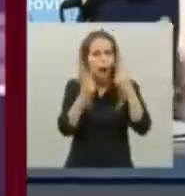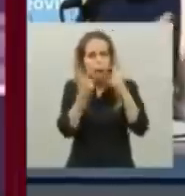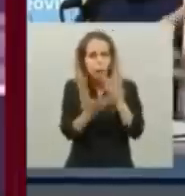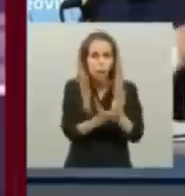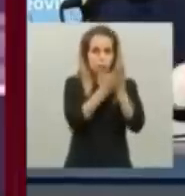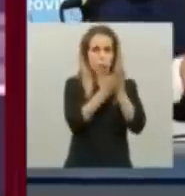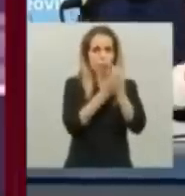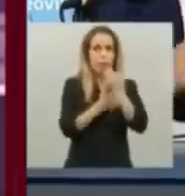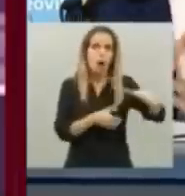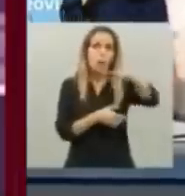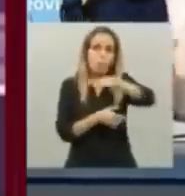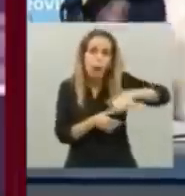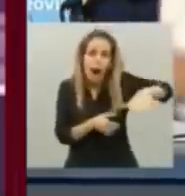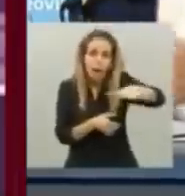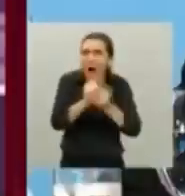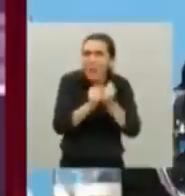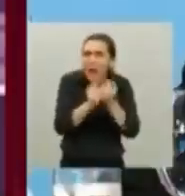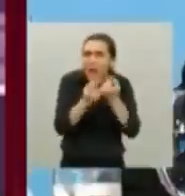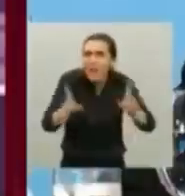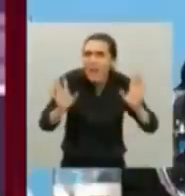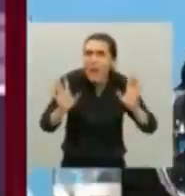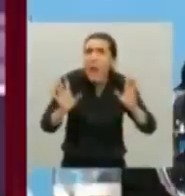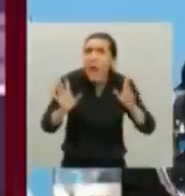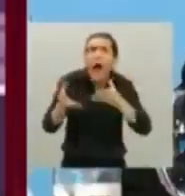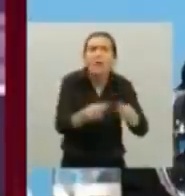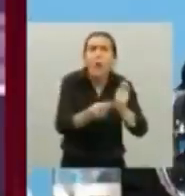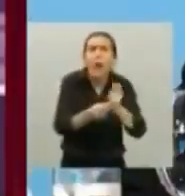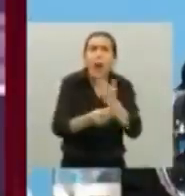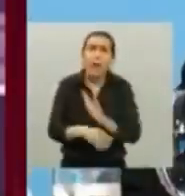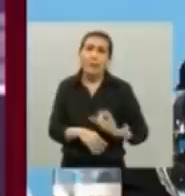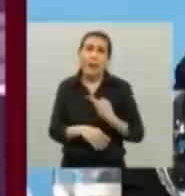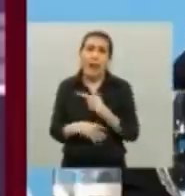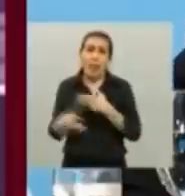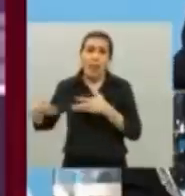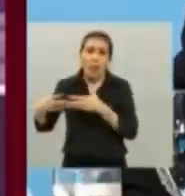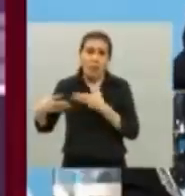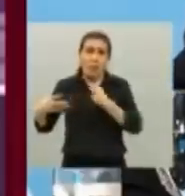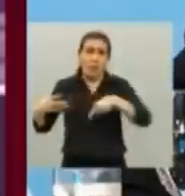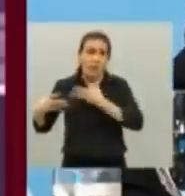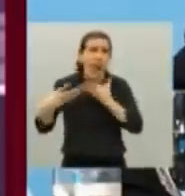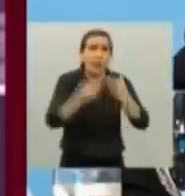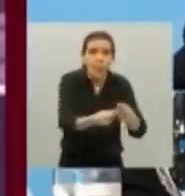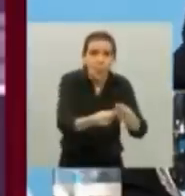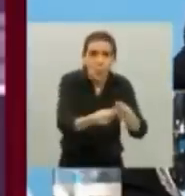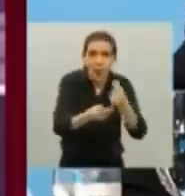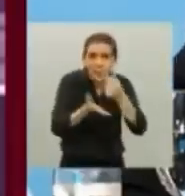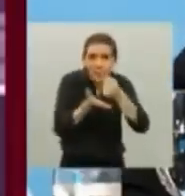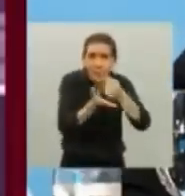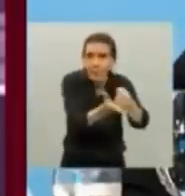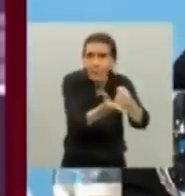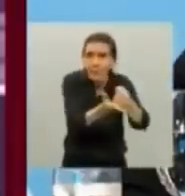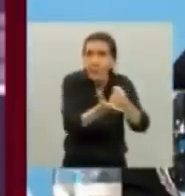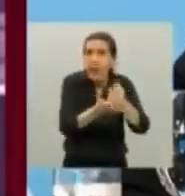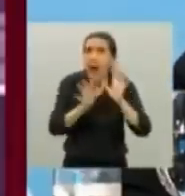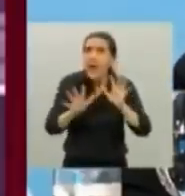bibiana con esto que como les estaban cayendo los ingresos entonces la de ellos no se tocaba bajar los